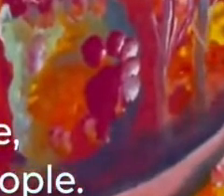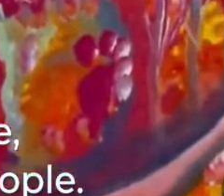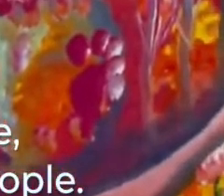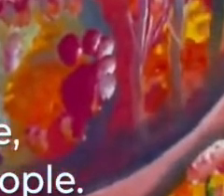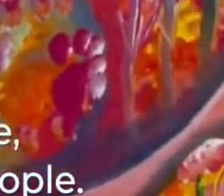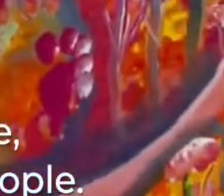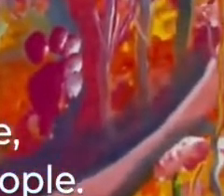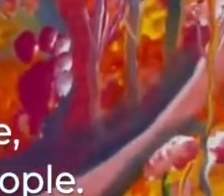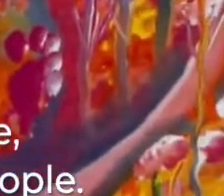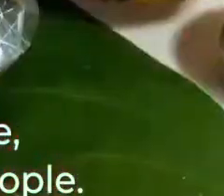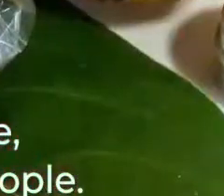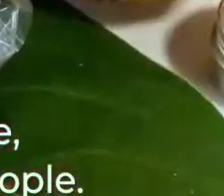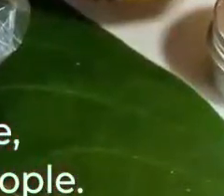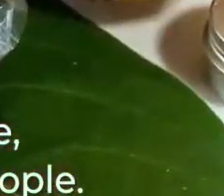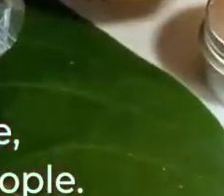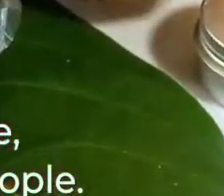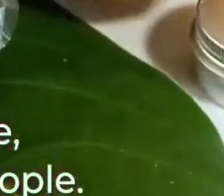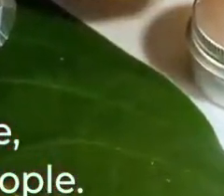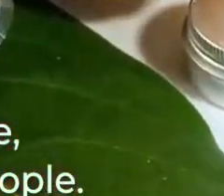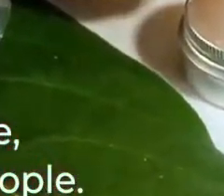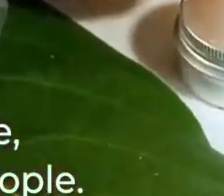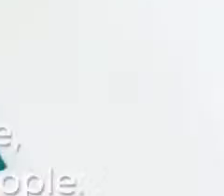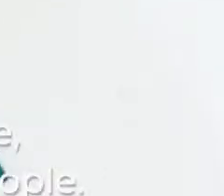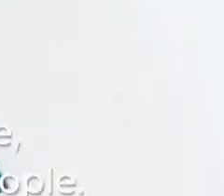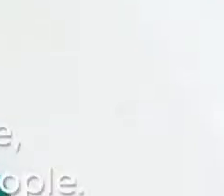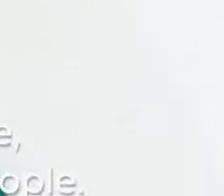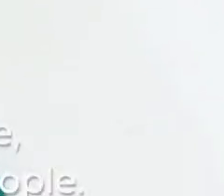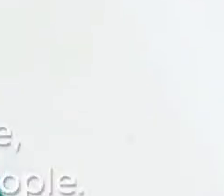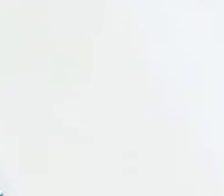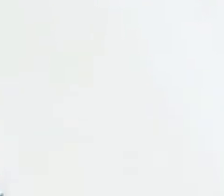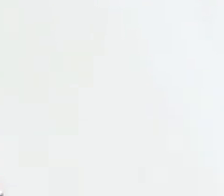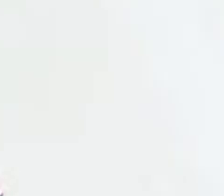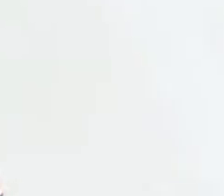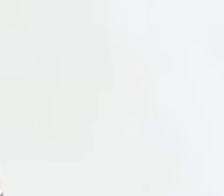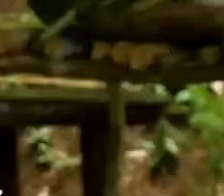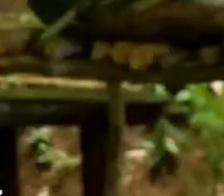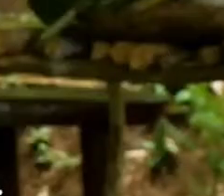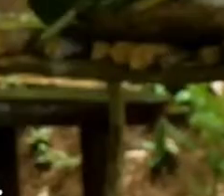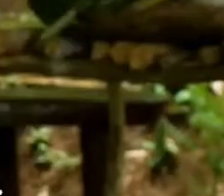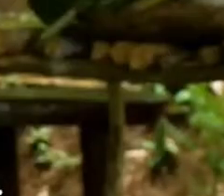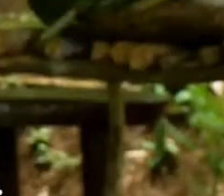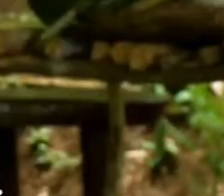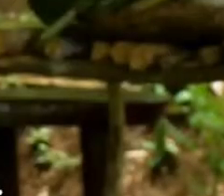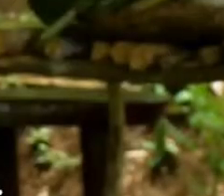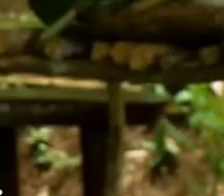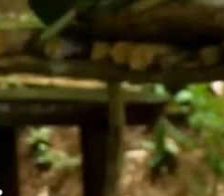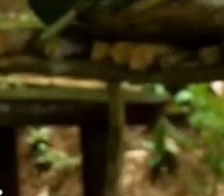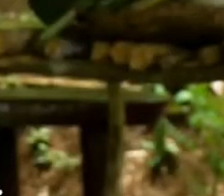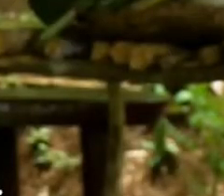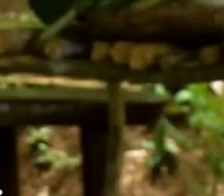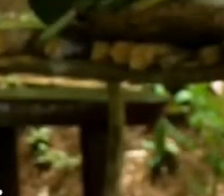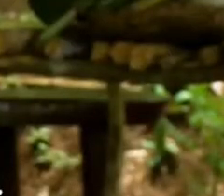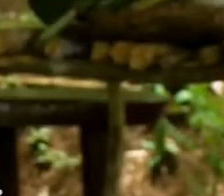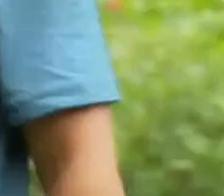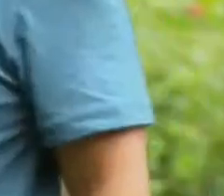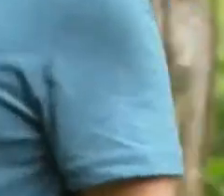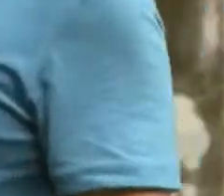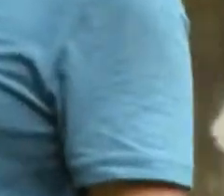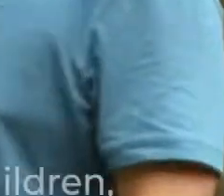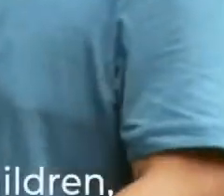es producto de aquí mismo y es hecho por los indígenas. Son beneficiados más de 30